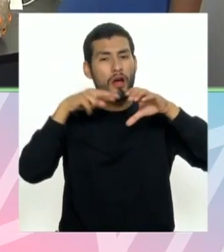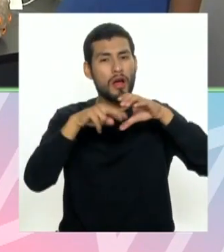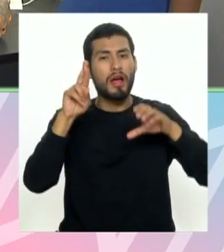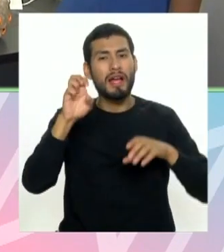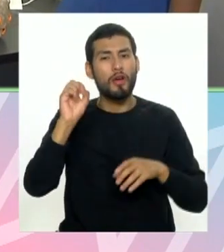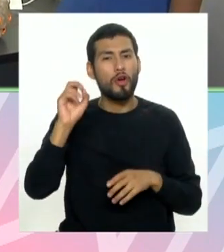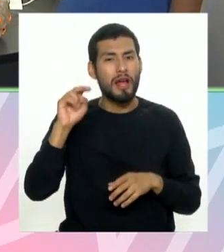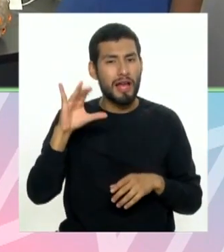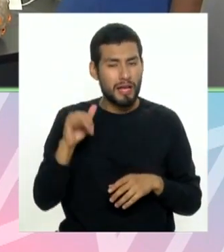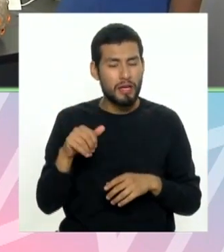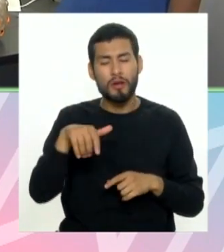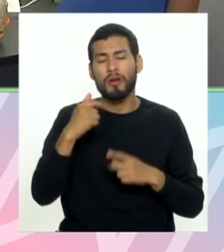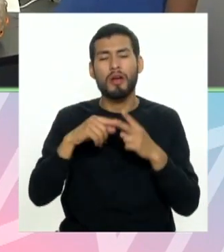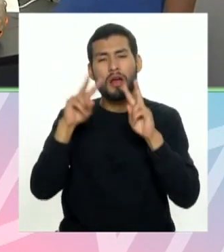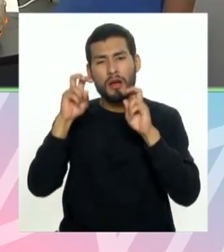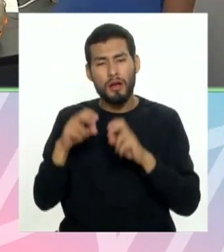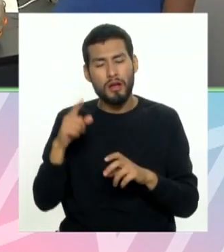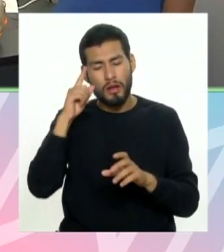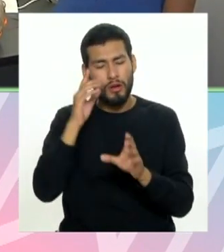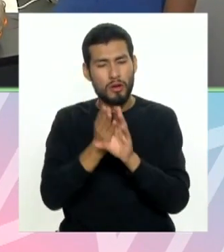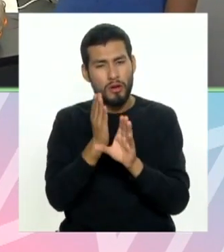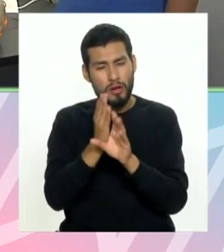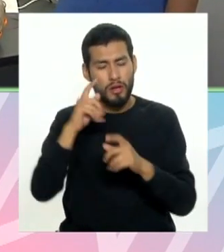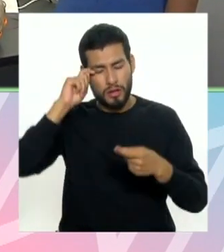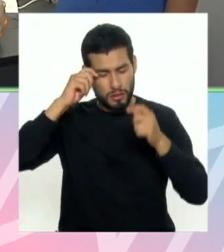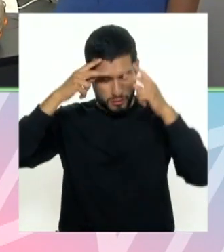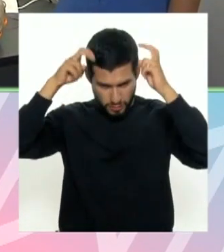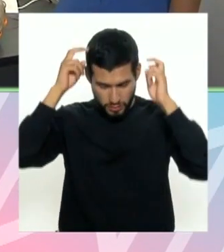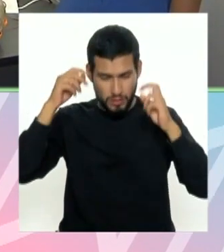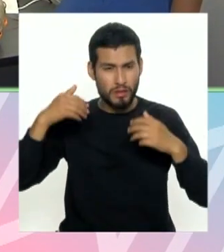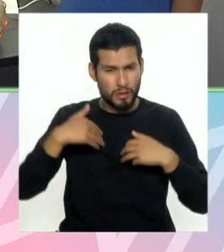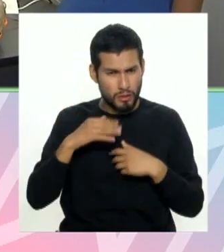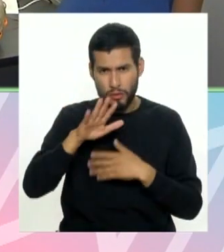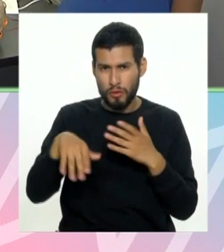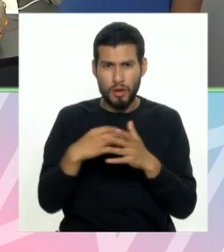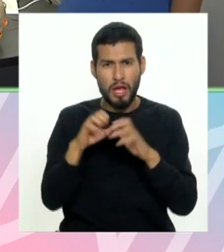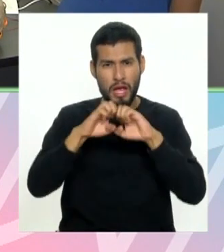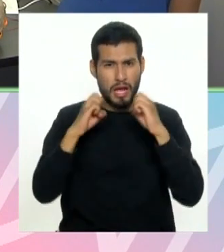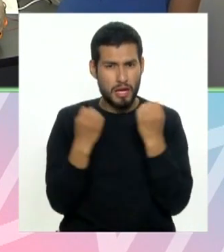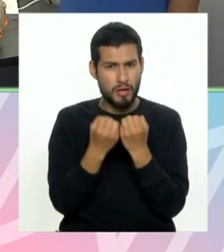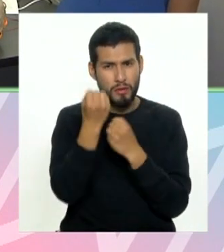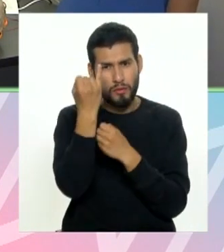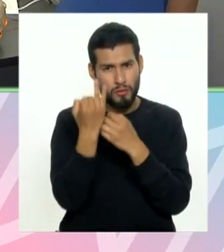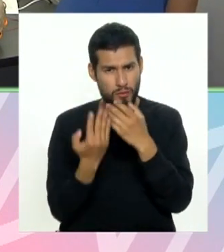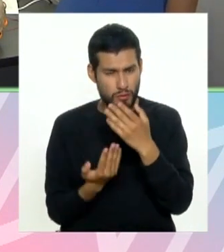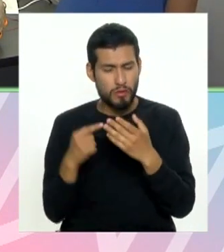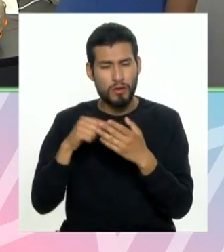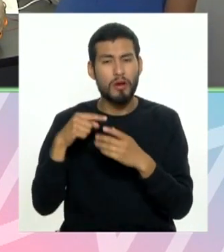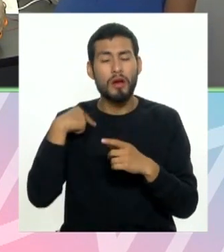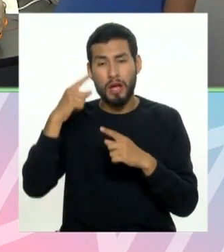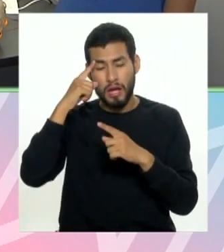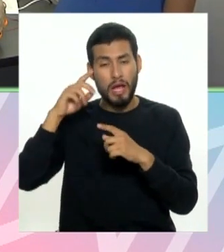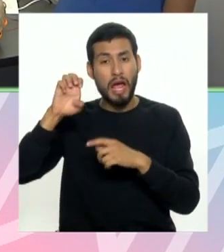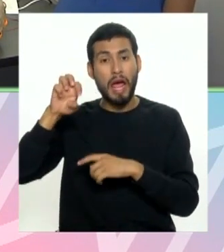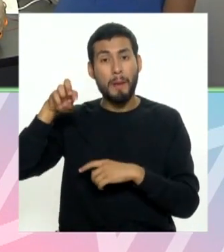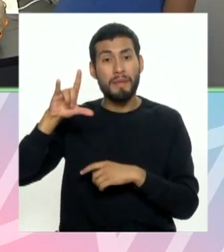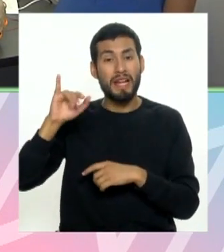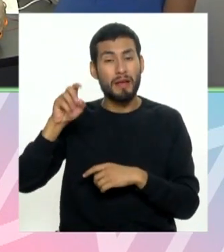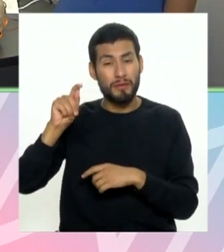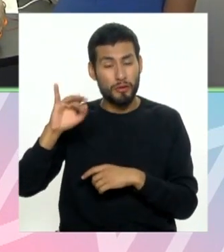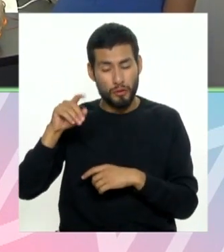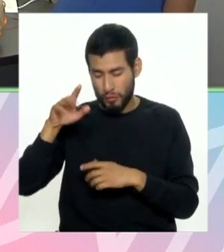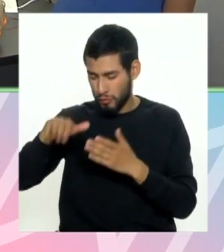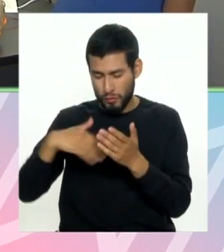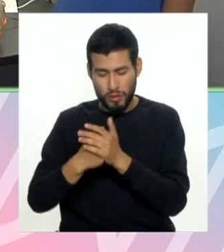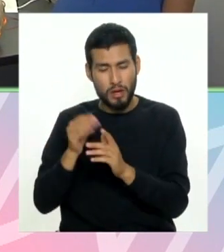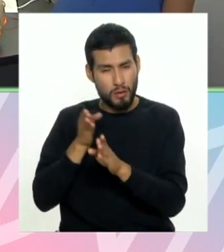una evaluación neuropsicológica. Acá en el instituto tenemos un equipo completo. Estamos los epileptólogos, que somos todos médicos